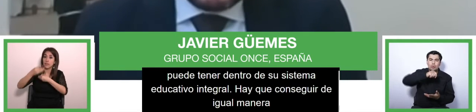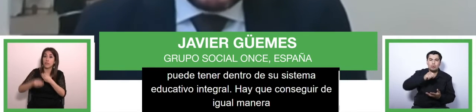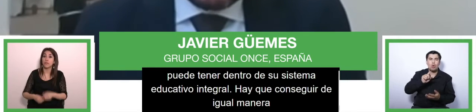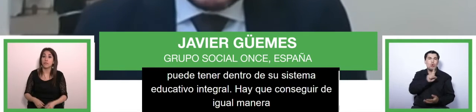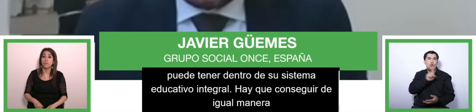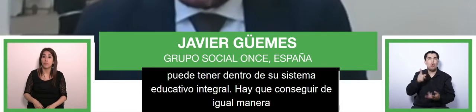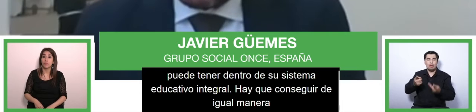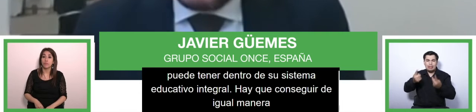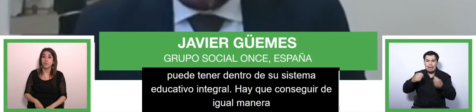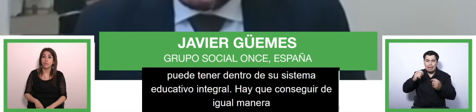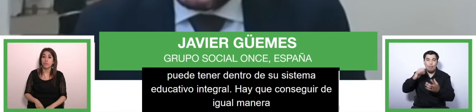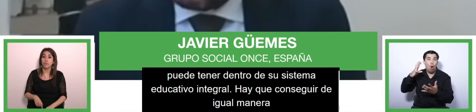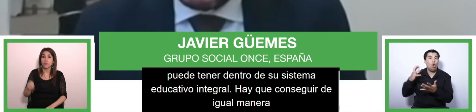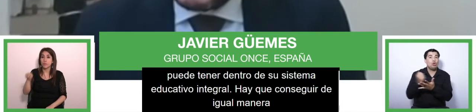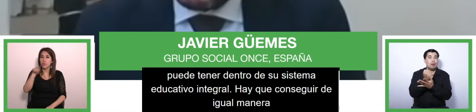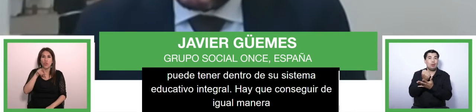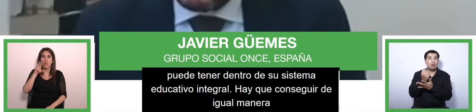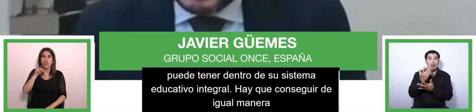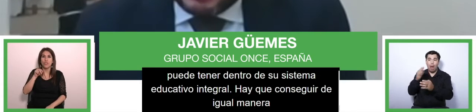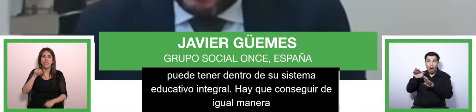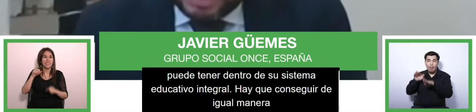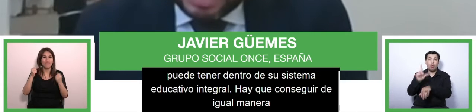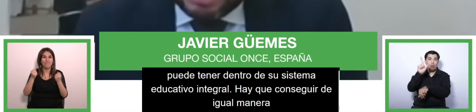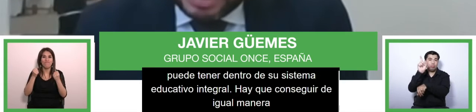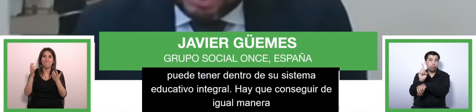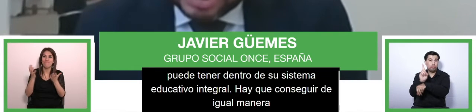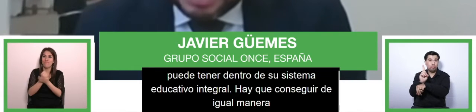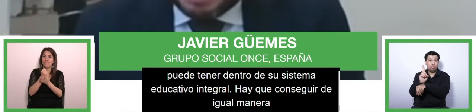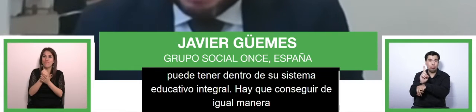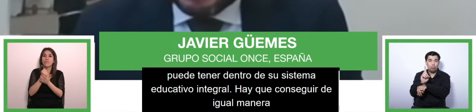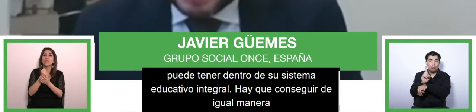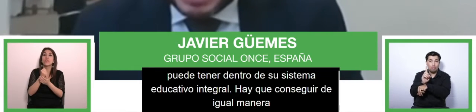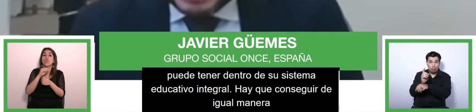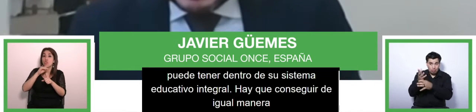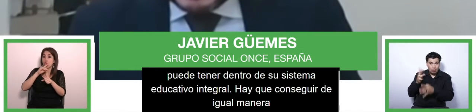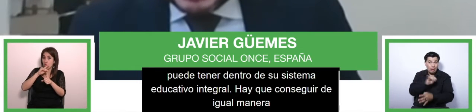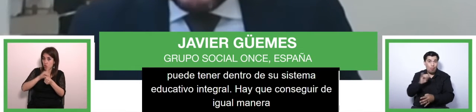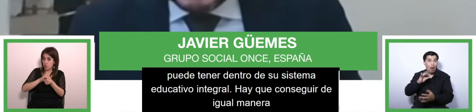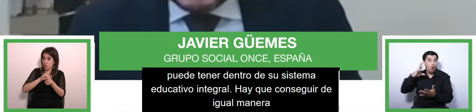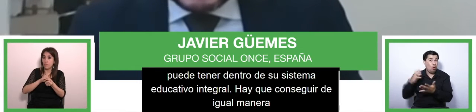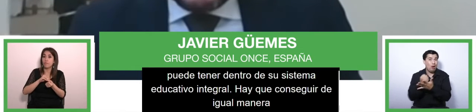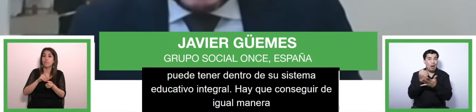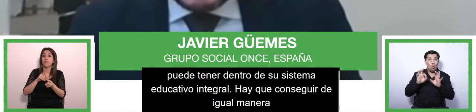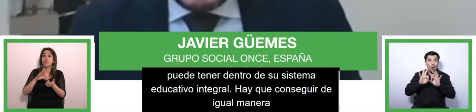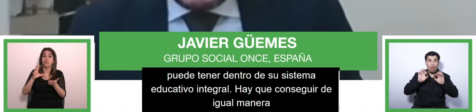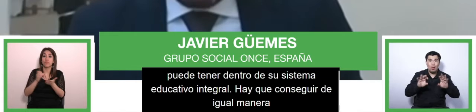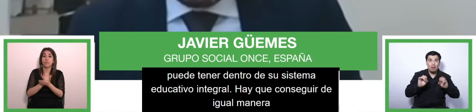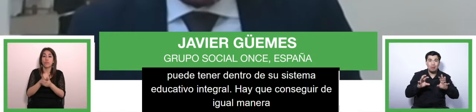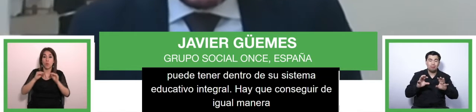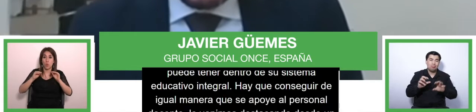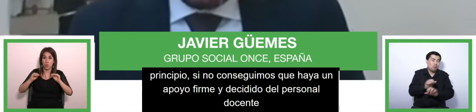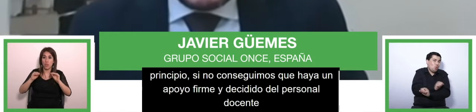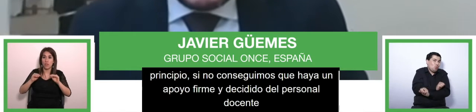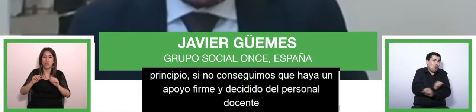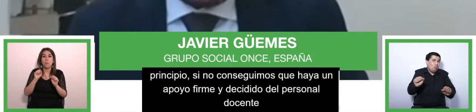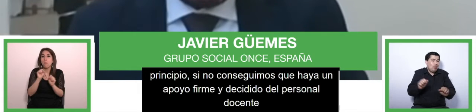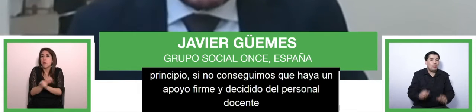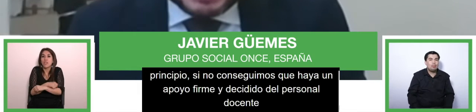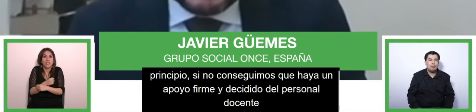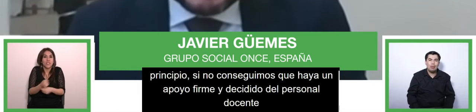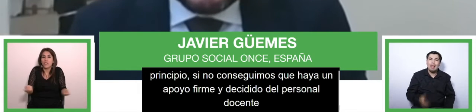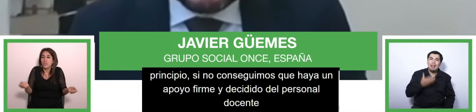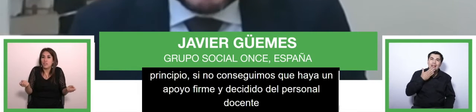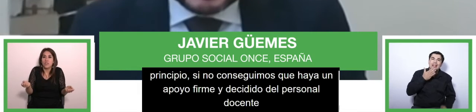firme y decidido en el personal docente, no tendremos nunca una educación inclusiva. Tiene que basarse también en un respeto a